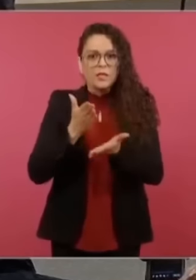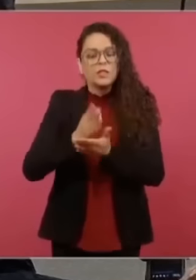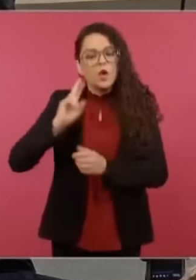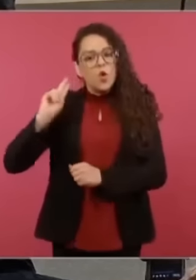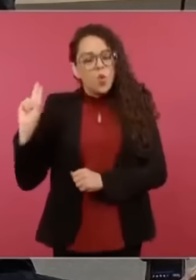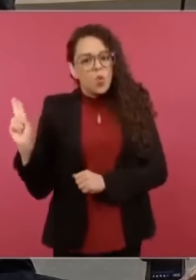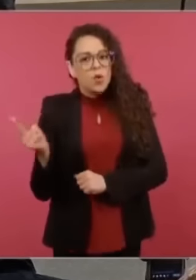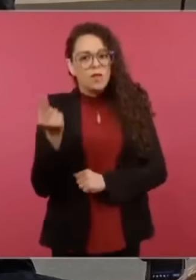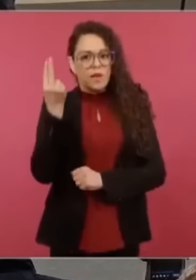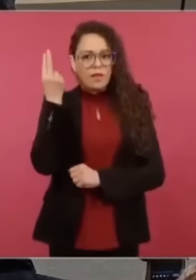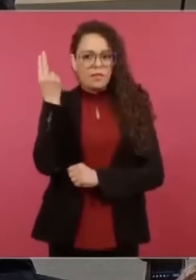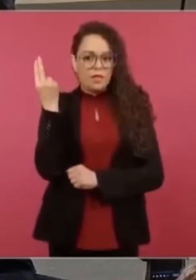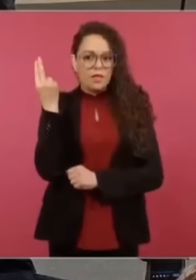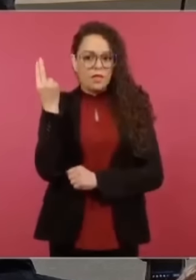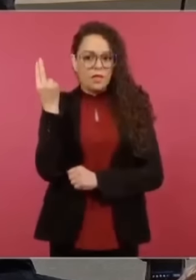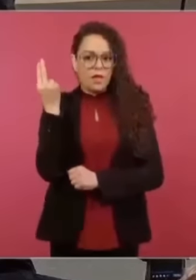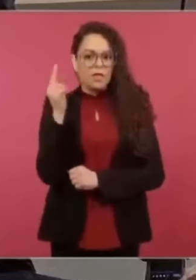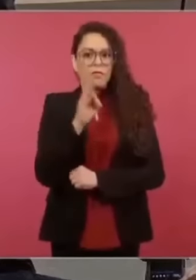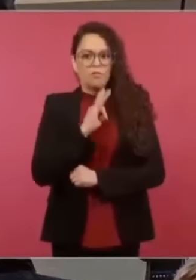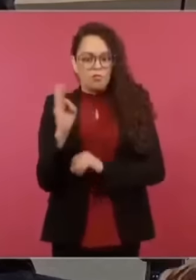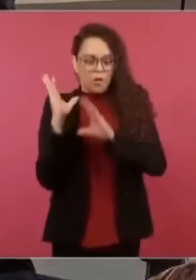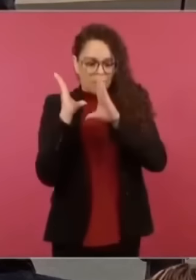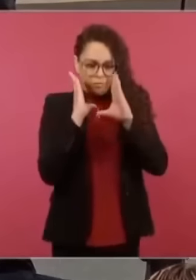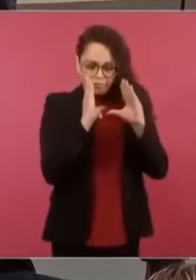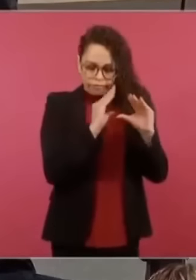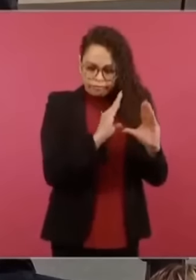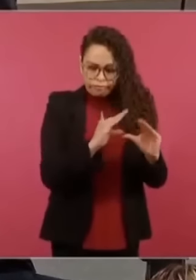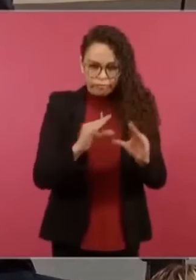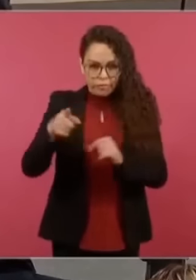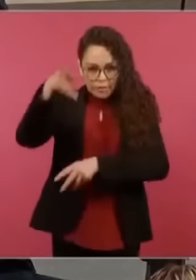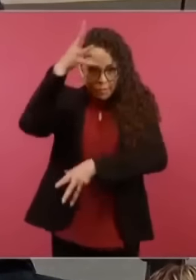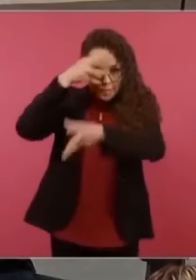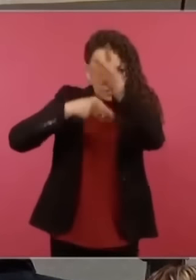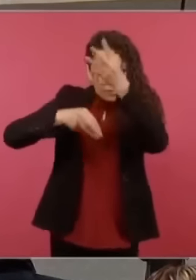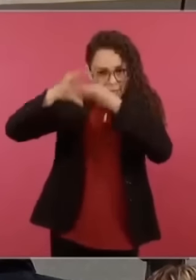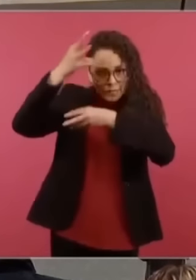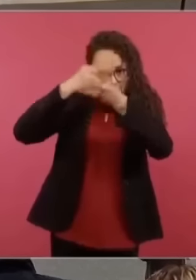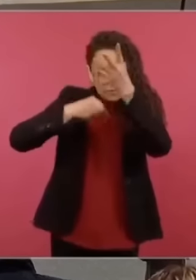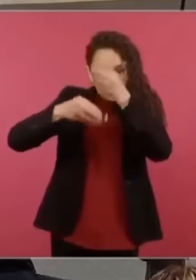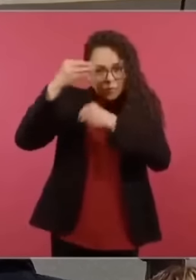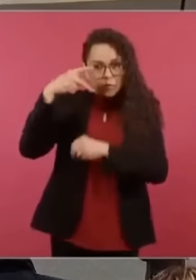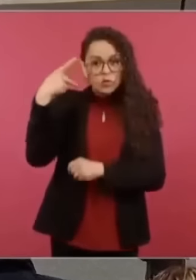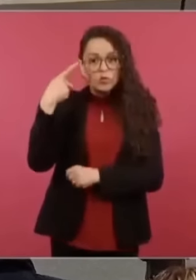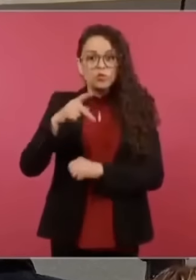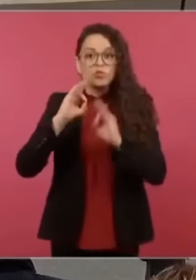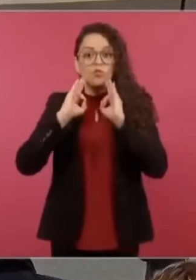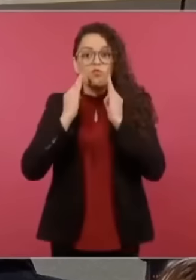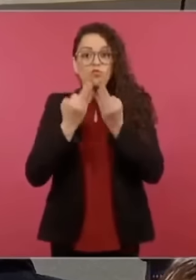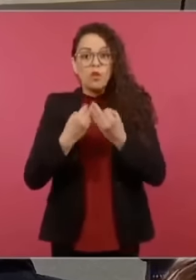hacer el esfuerzo de educarlos en el modo de vida americano,